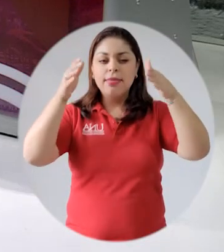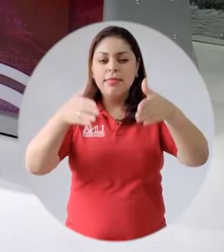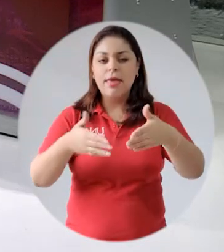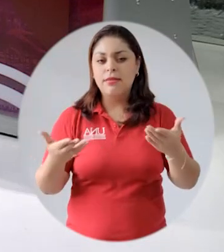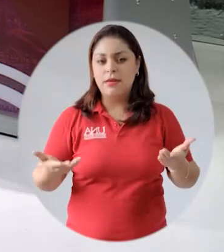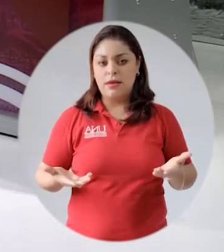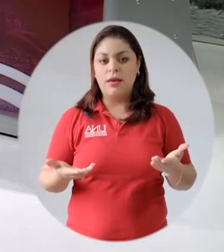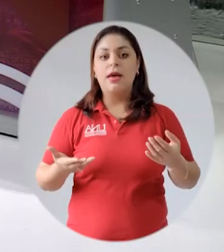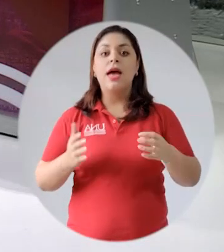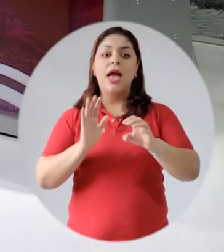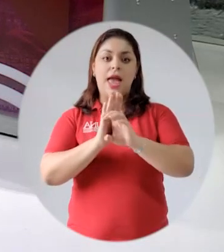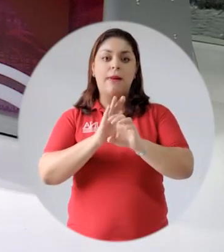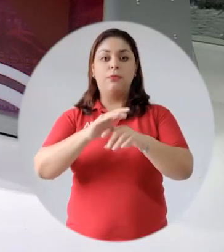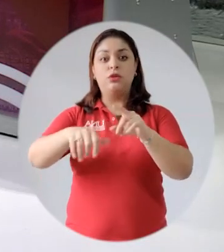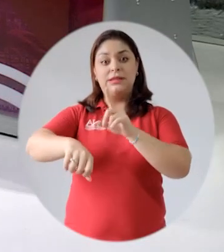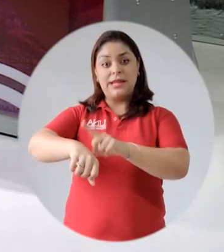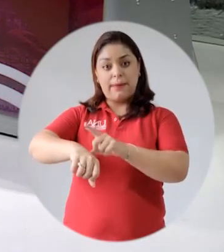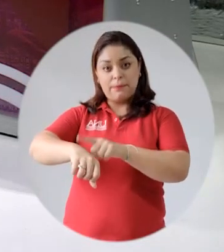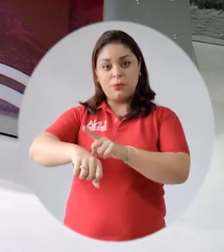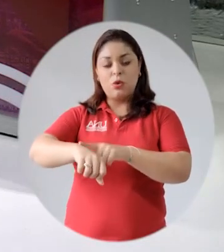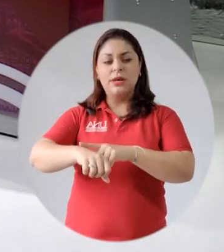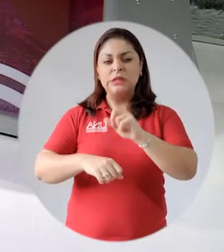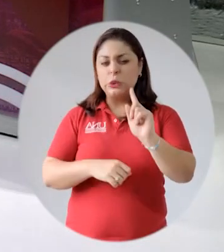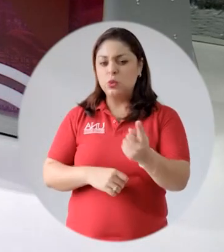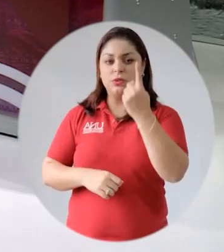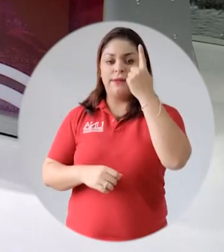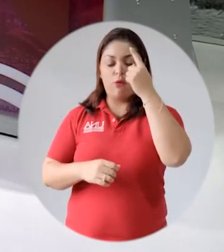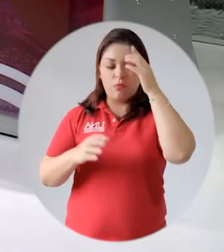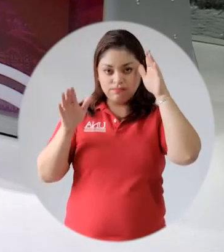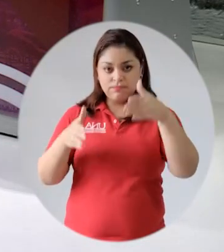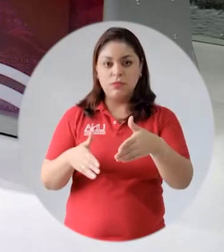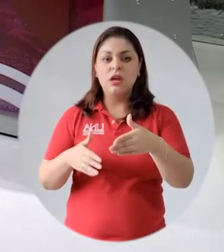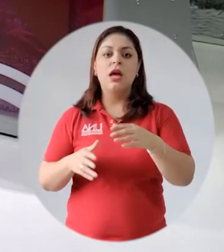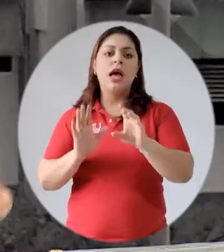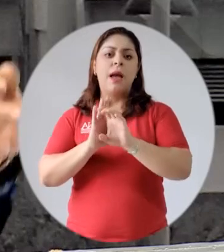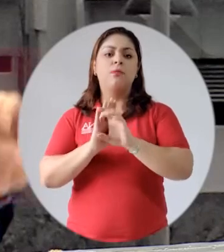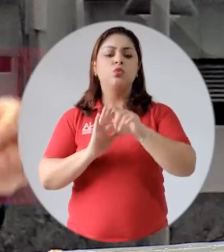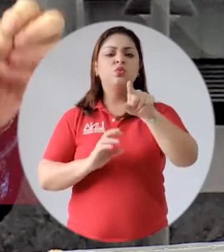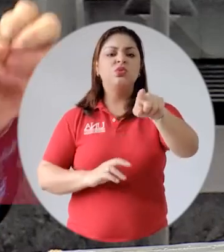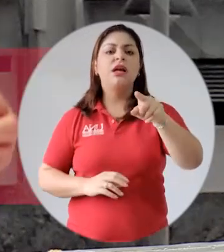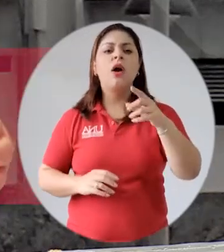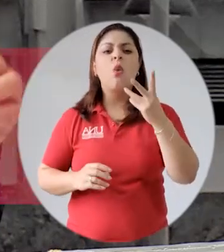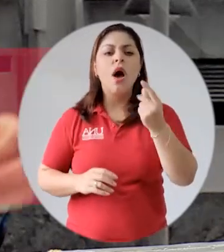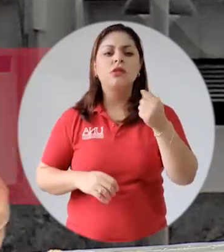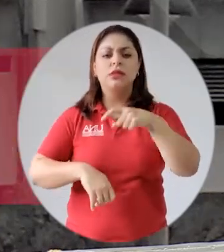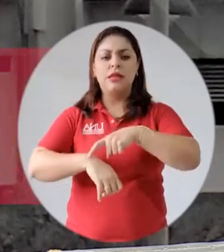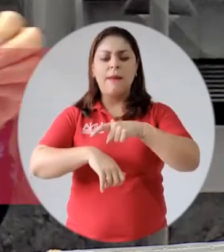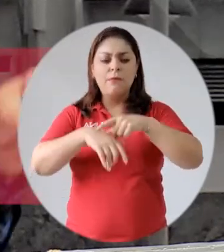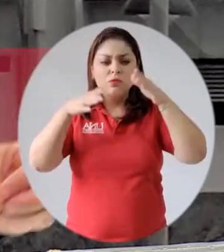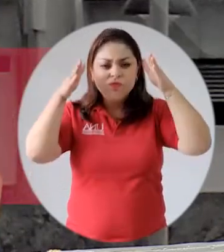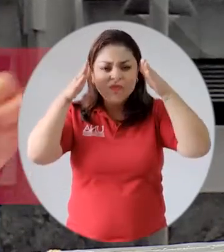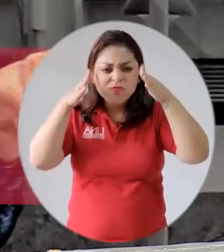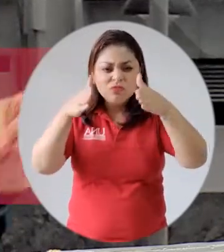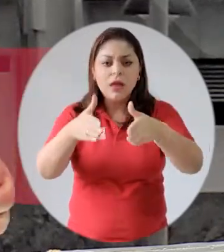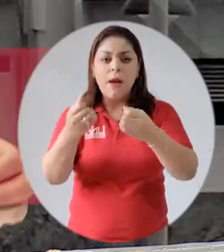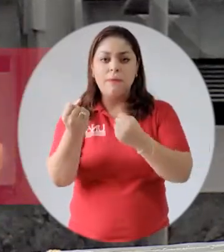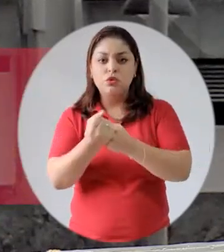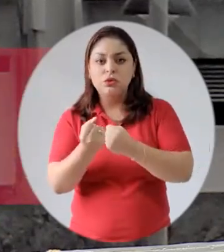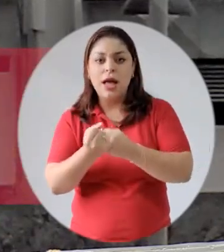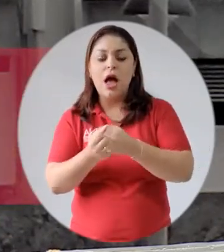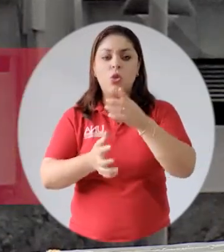de cuidados de las personas que no requieren el 100% de mi atención, pero que tengo también que estar cuidando. Entonces, también se profundiza